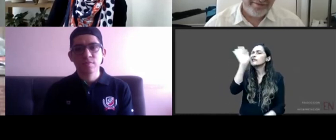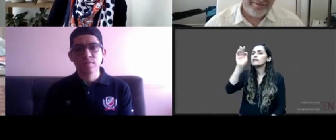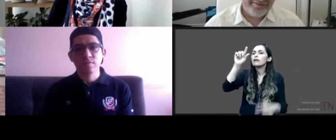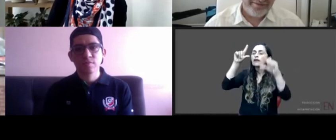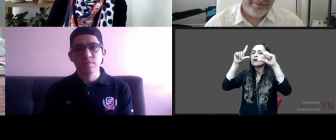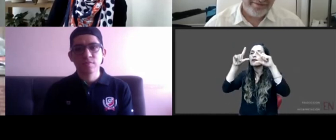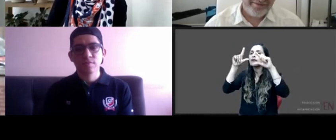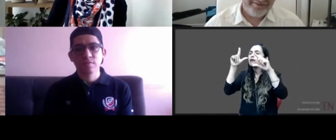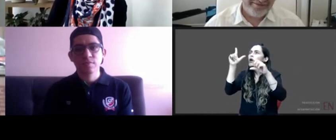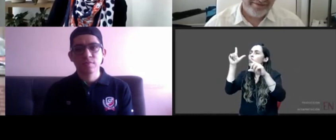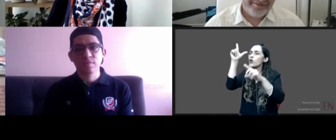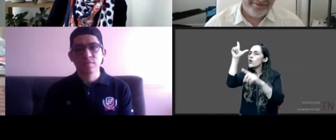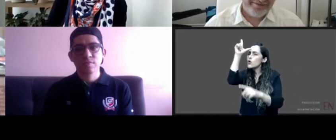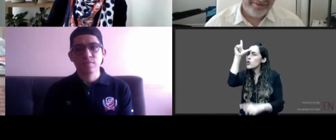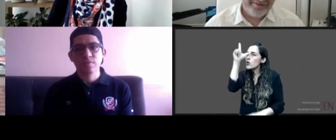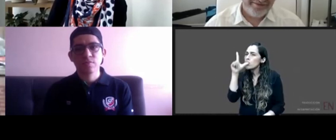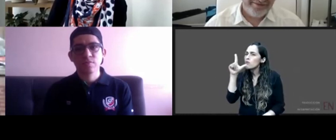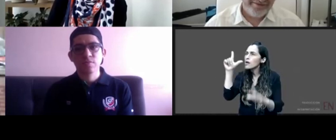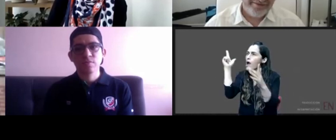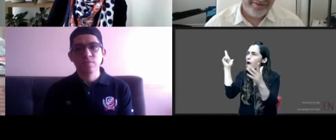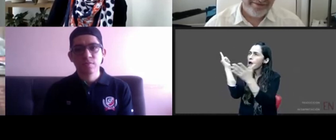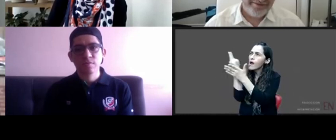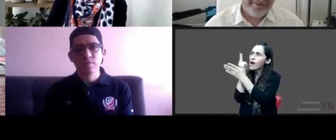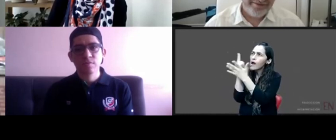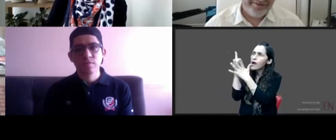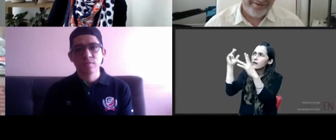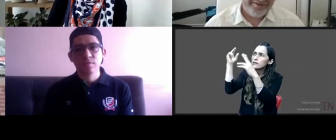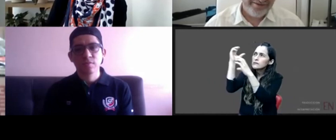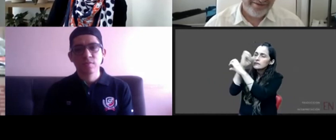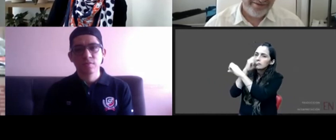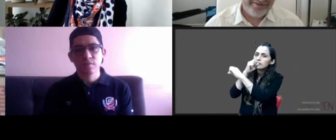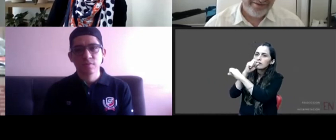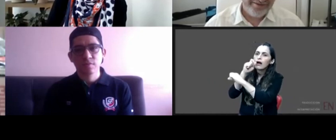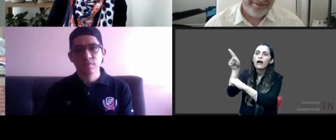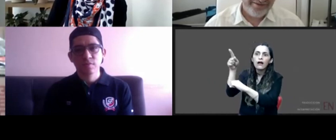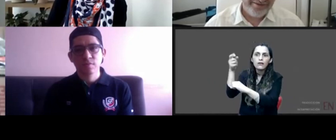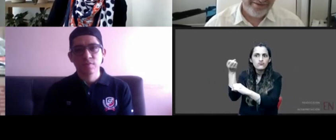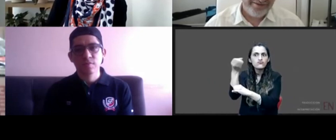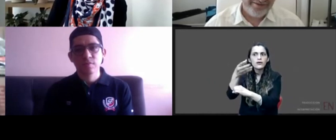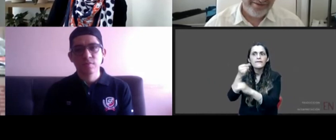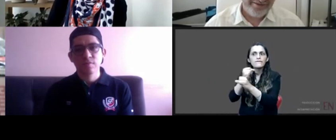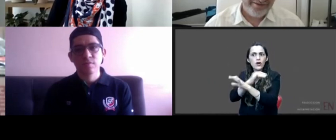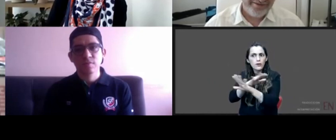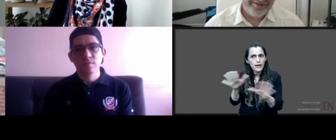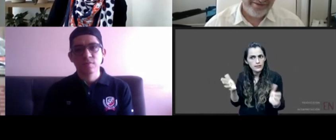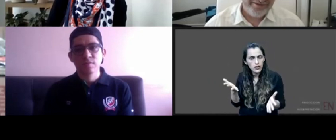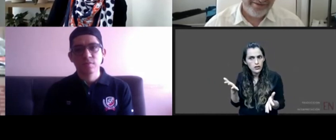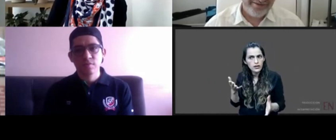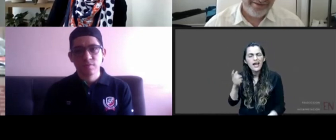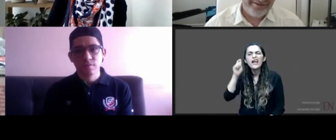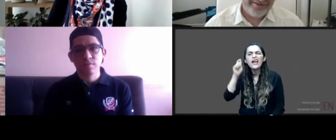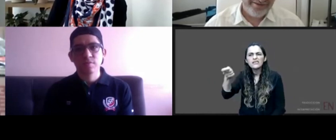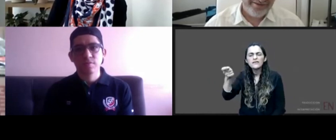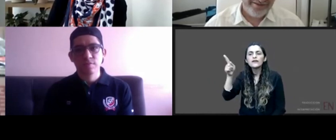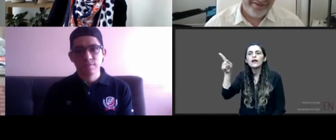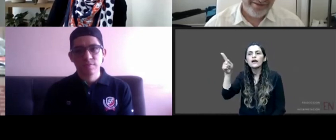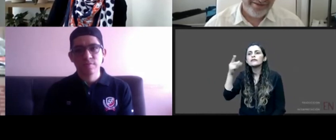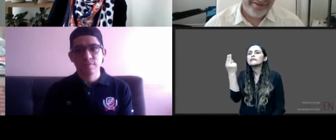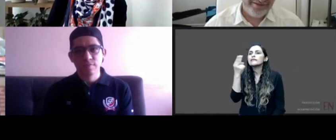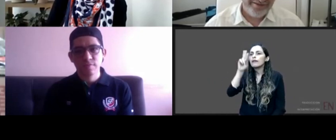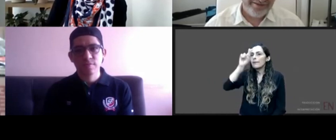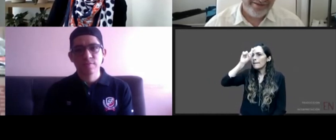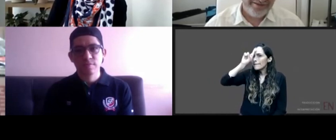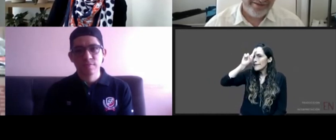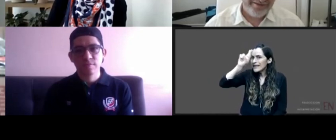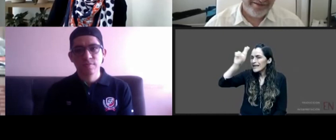gris, hay que entender. Entonces, hay igual, eso quiere decir que debemos respetar a la Madre